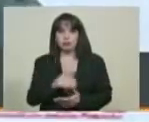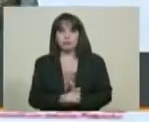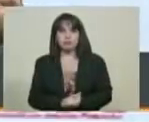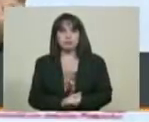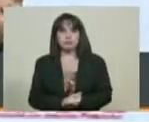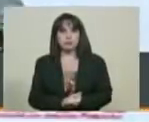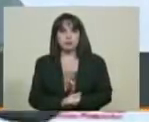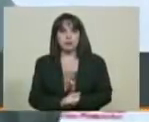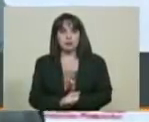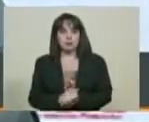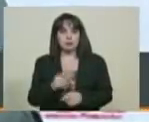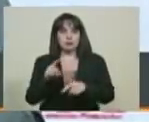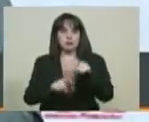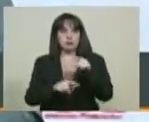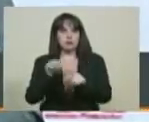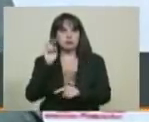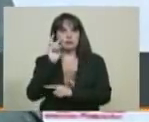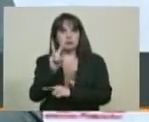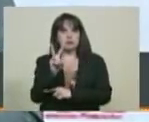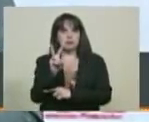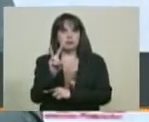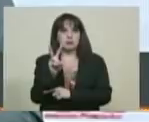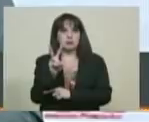Se los entrego también.